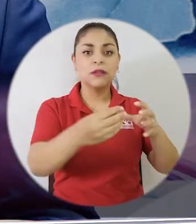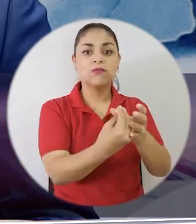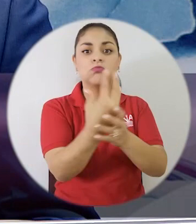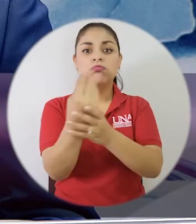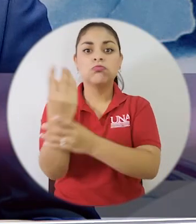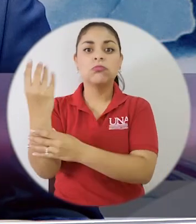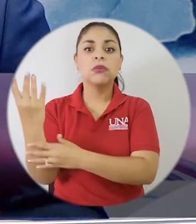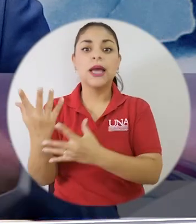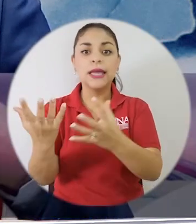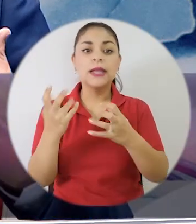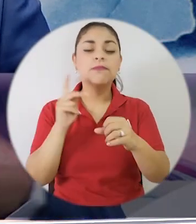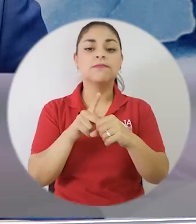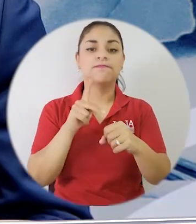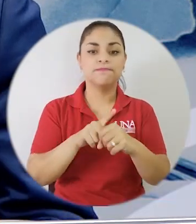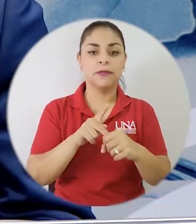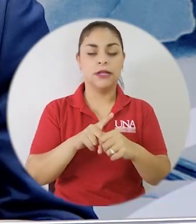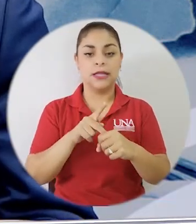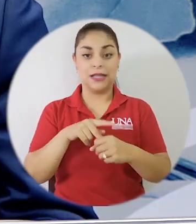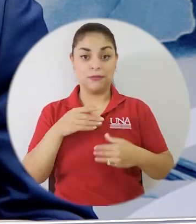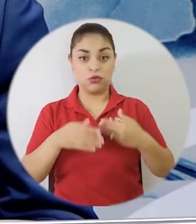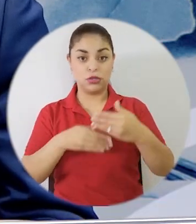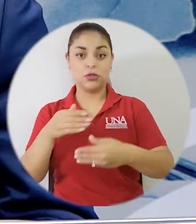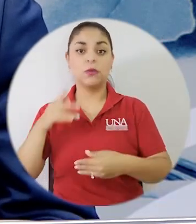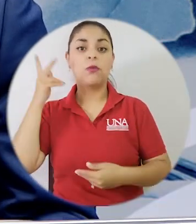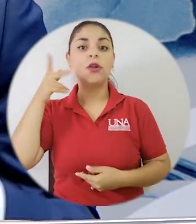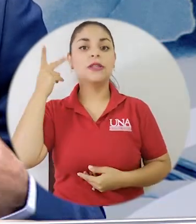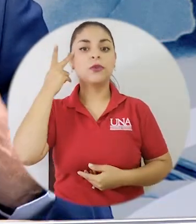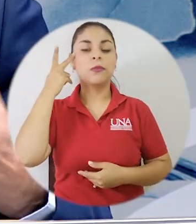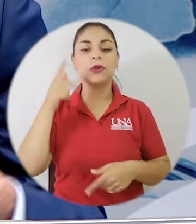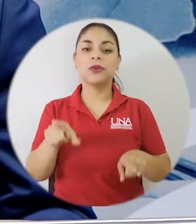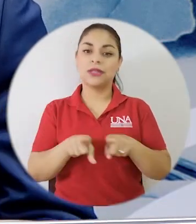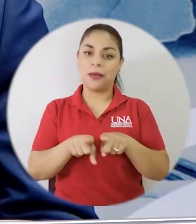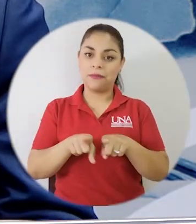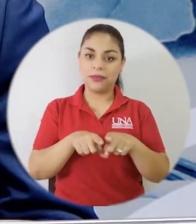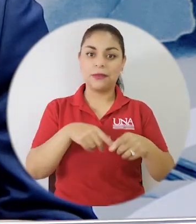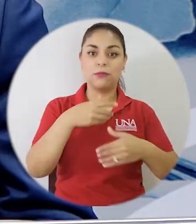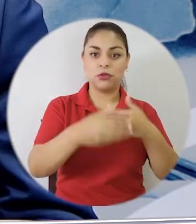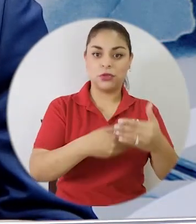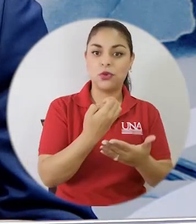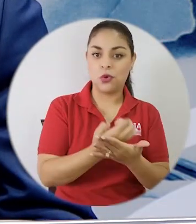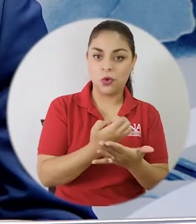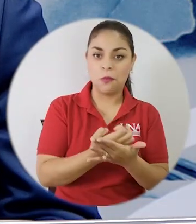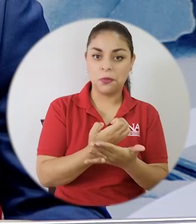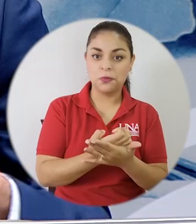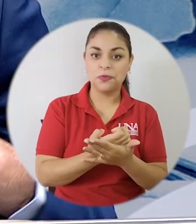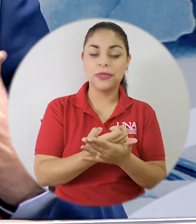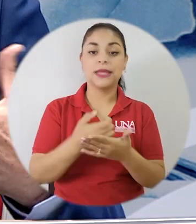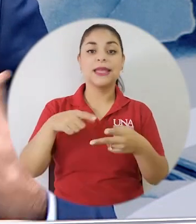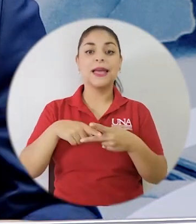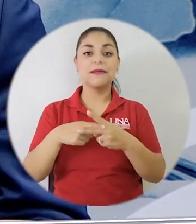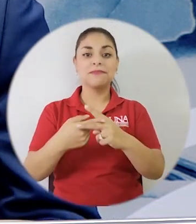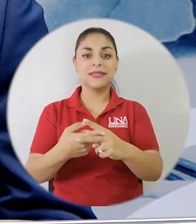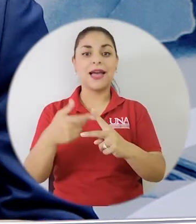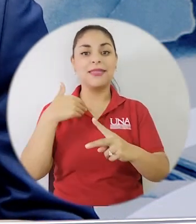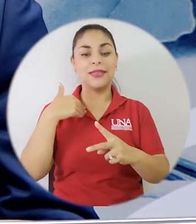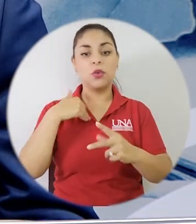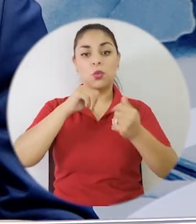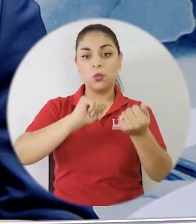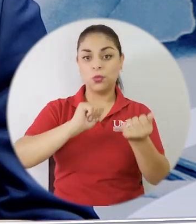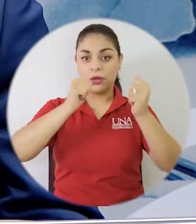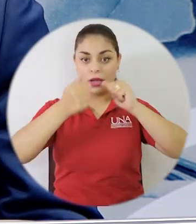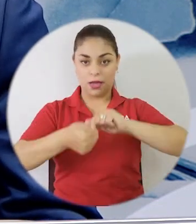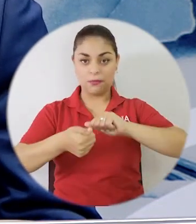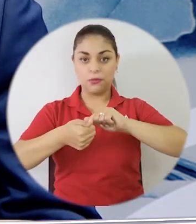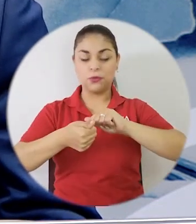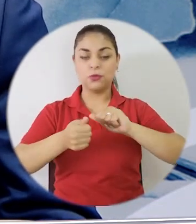quieren participar no solo del proceso político, sino también del proceso económico. Y se empieza a plantear un cambio en